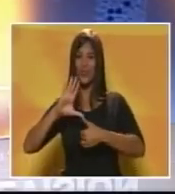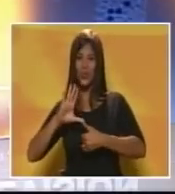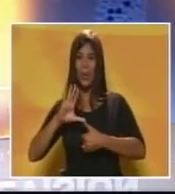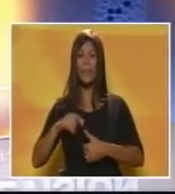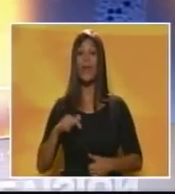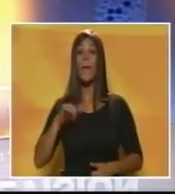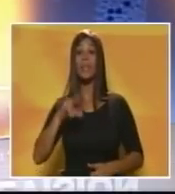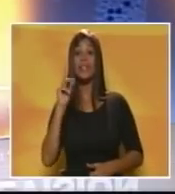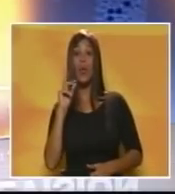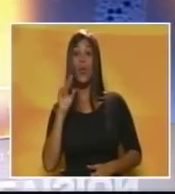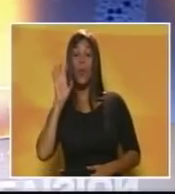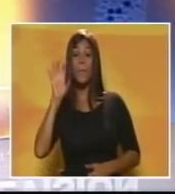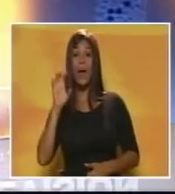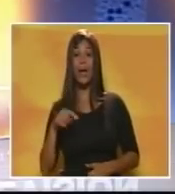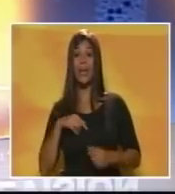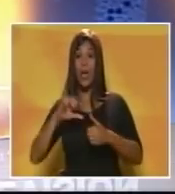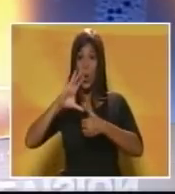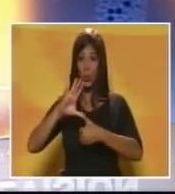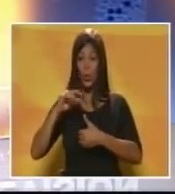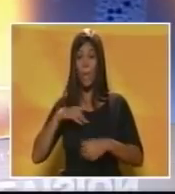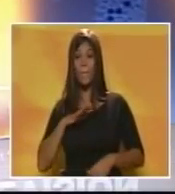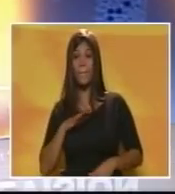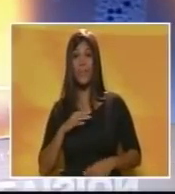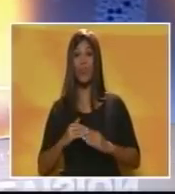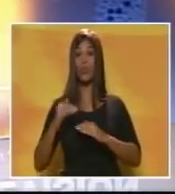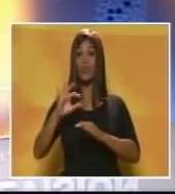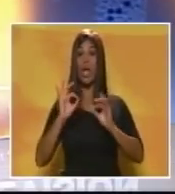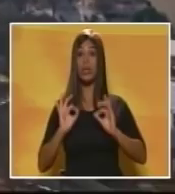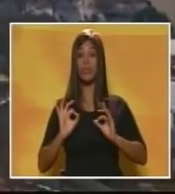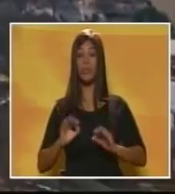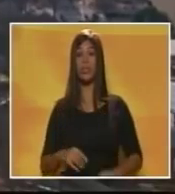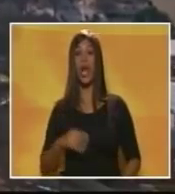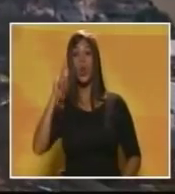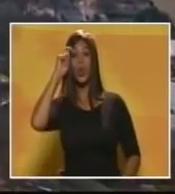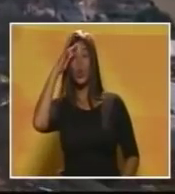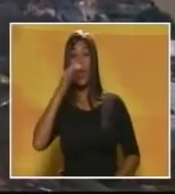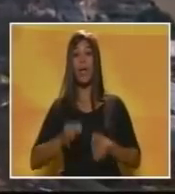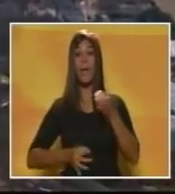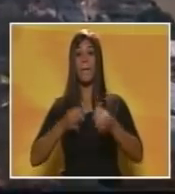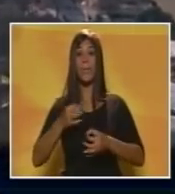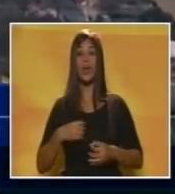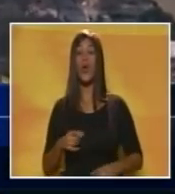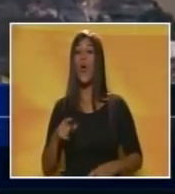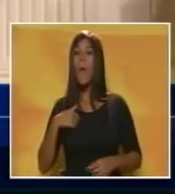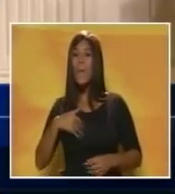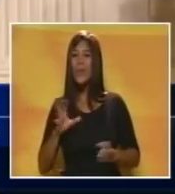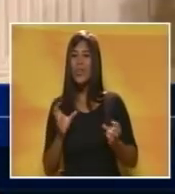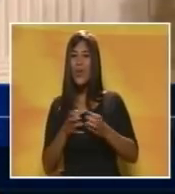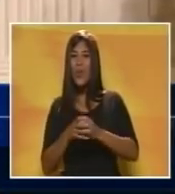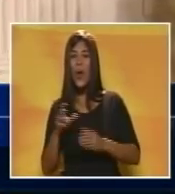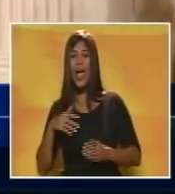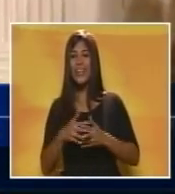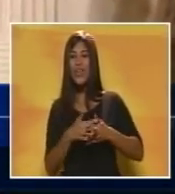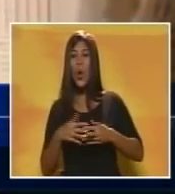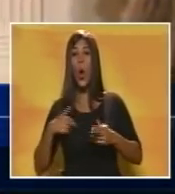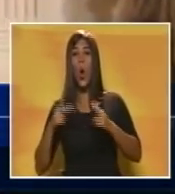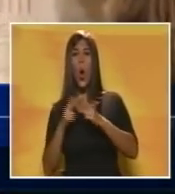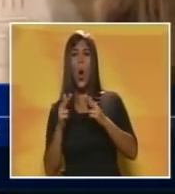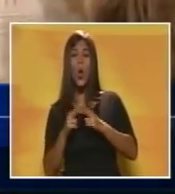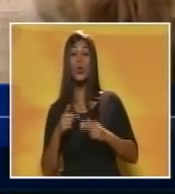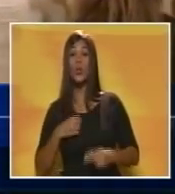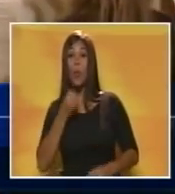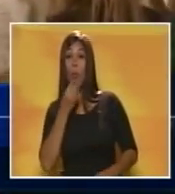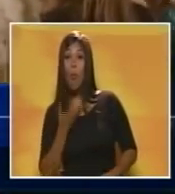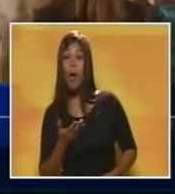segundo país del continente que logra ese estatus especial. Trump notificó que el Congreso estadounidense en su intención de conocer esa